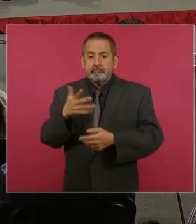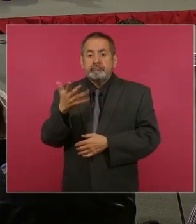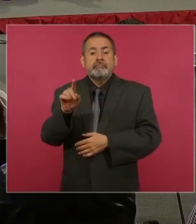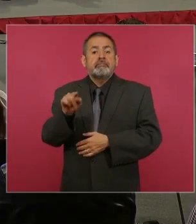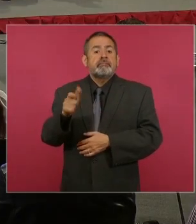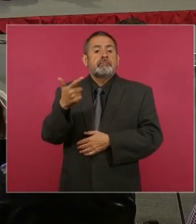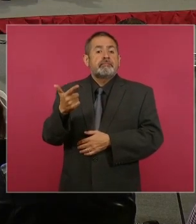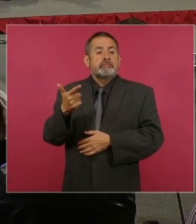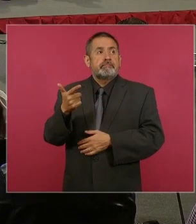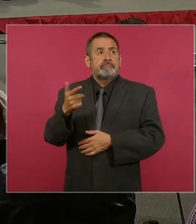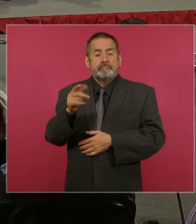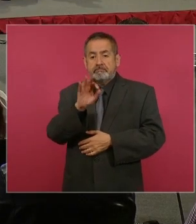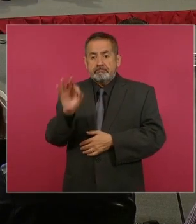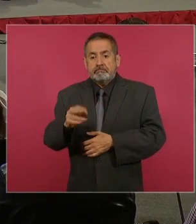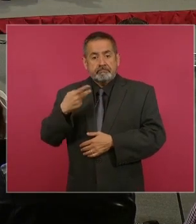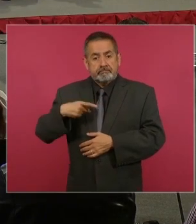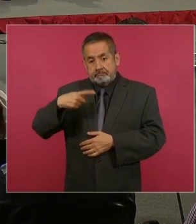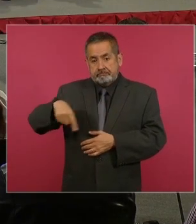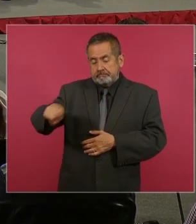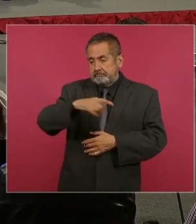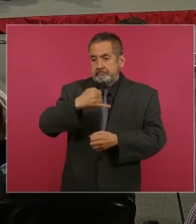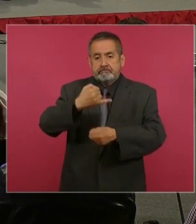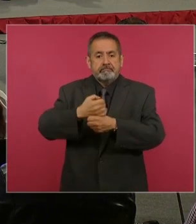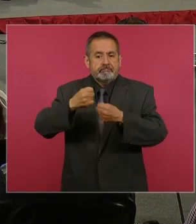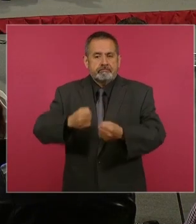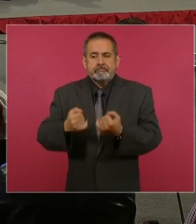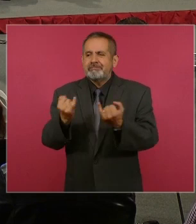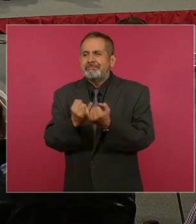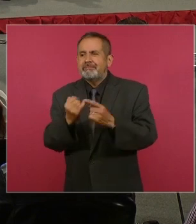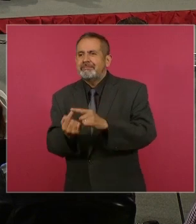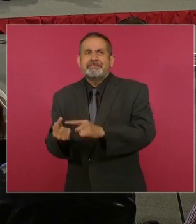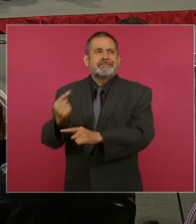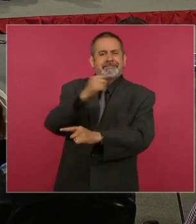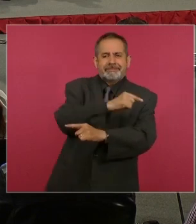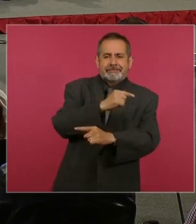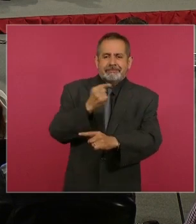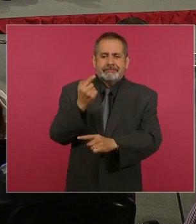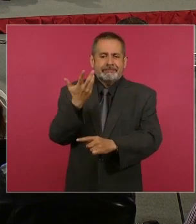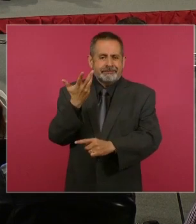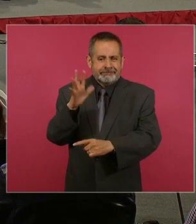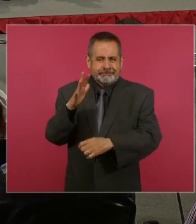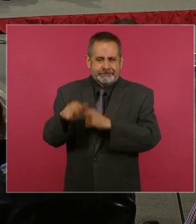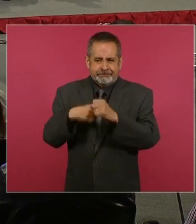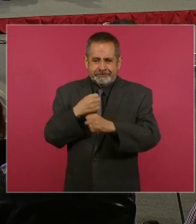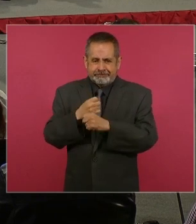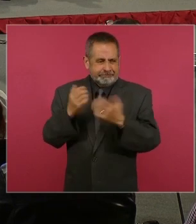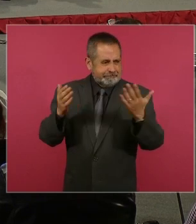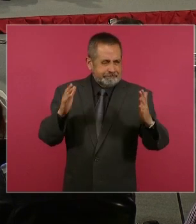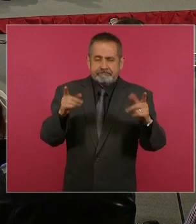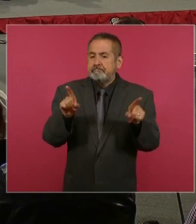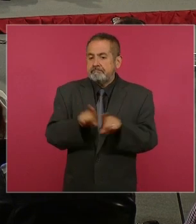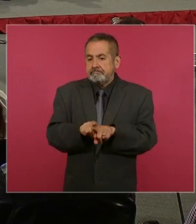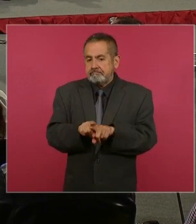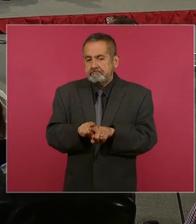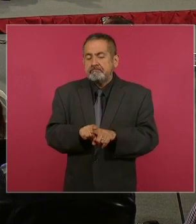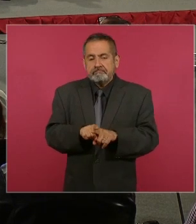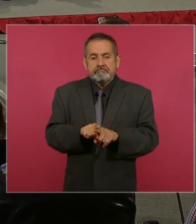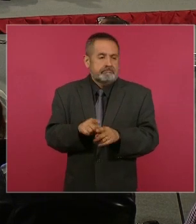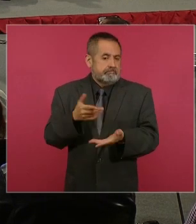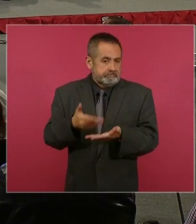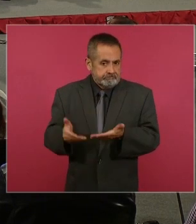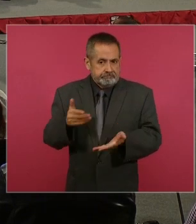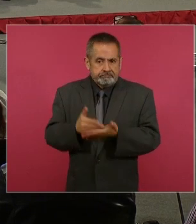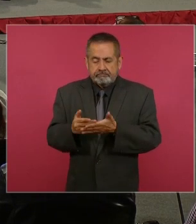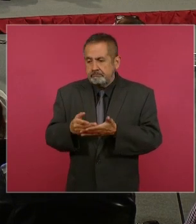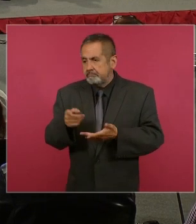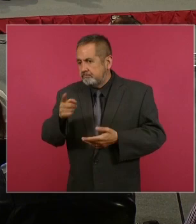su colonia, estamos en niveles de hace 12 años. Entonces, también estos datos son importantes de cómo se ha venido reduciendo